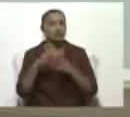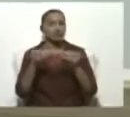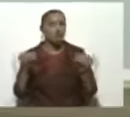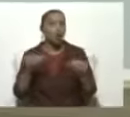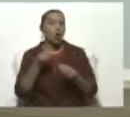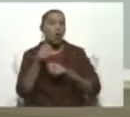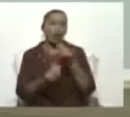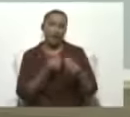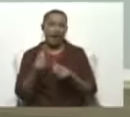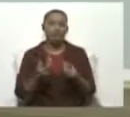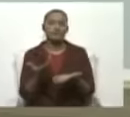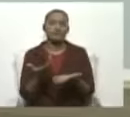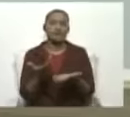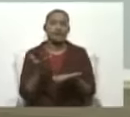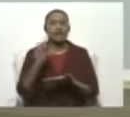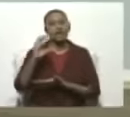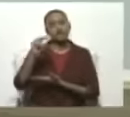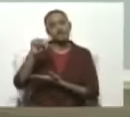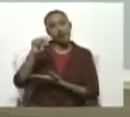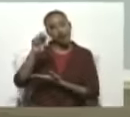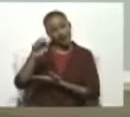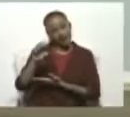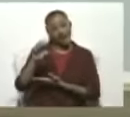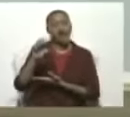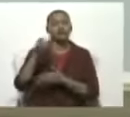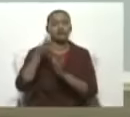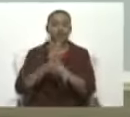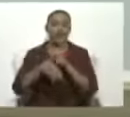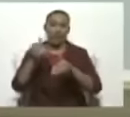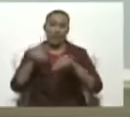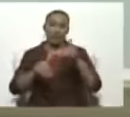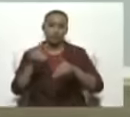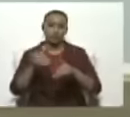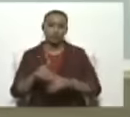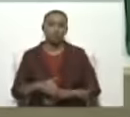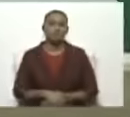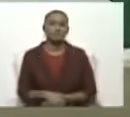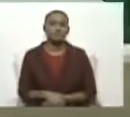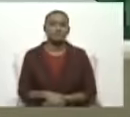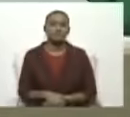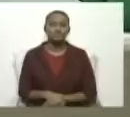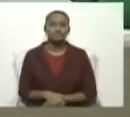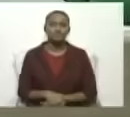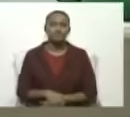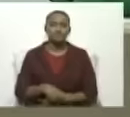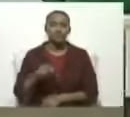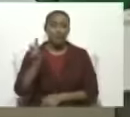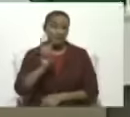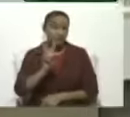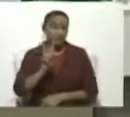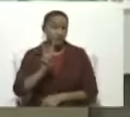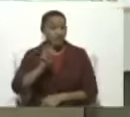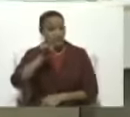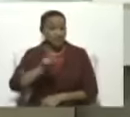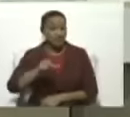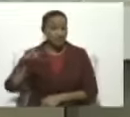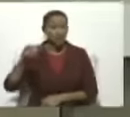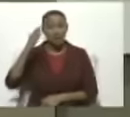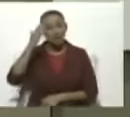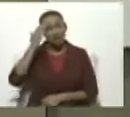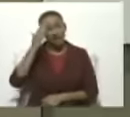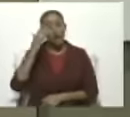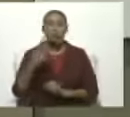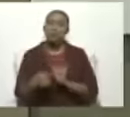Venezuela. El pueblo venezolano nuevamente da muestra, pues, de lo que quiere, quiere paz, quiere